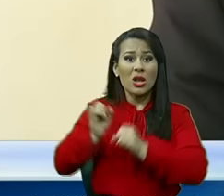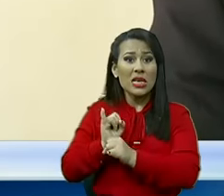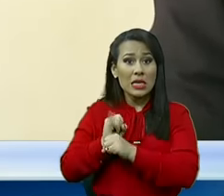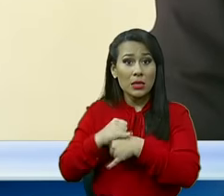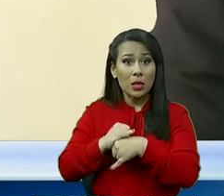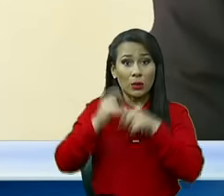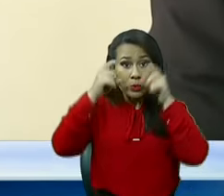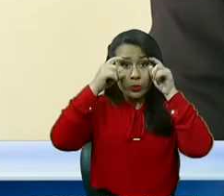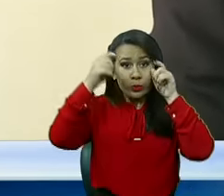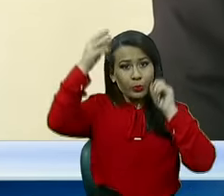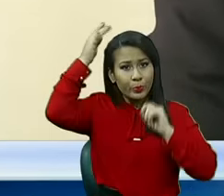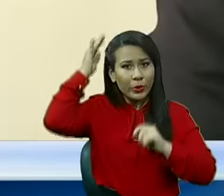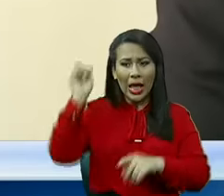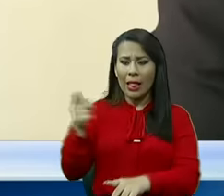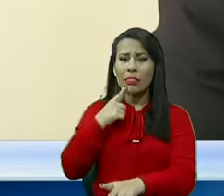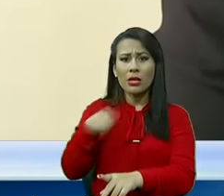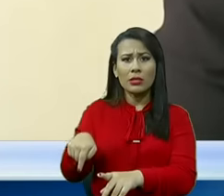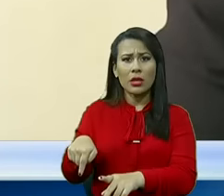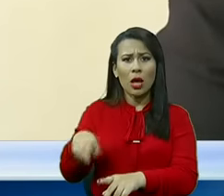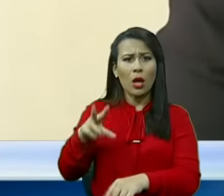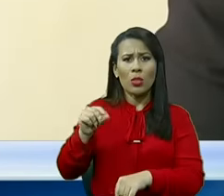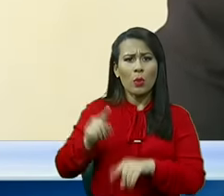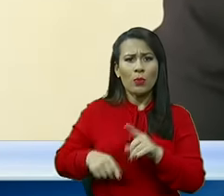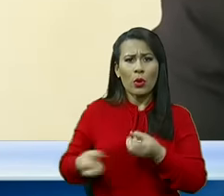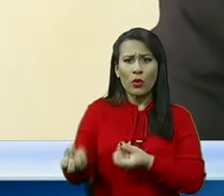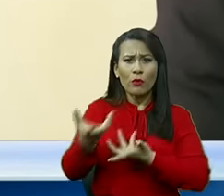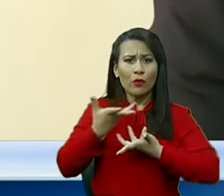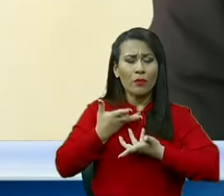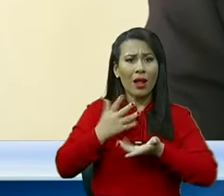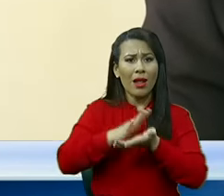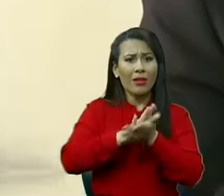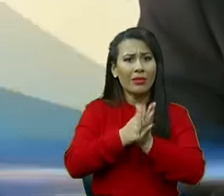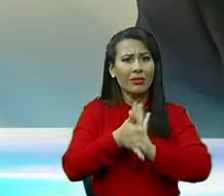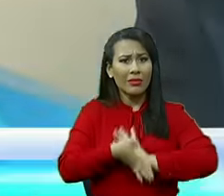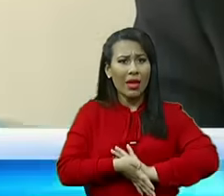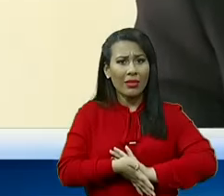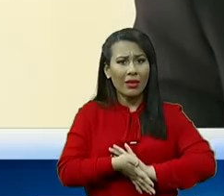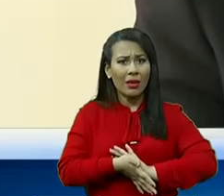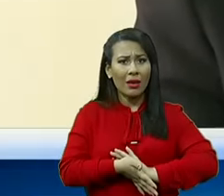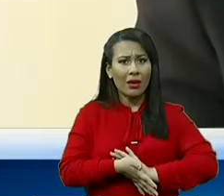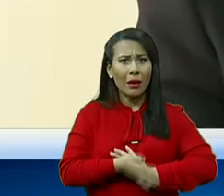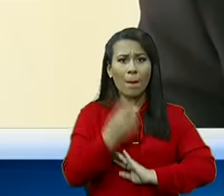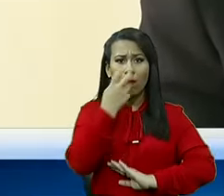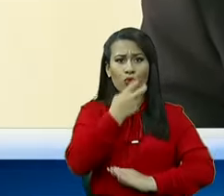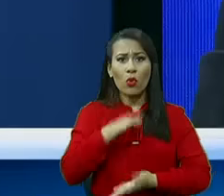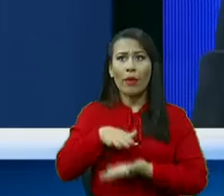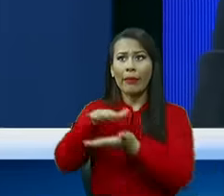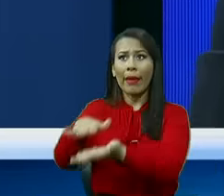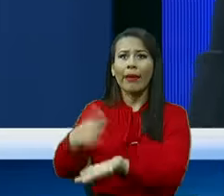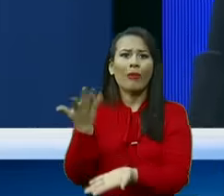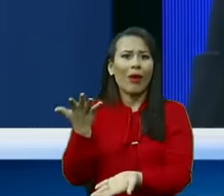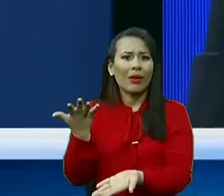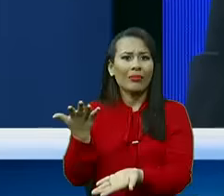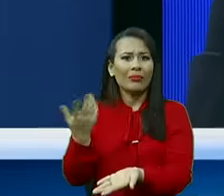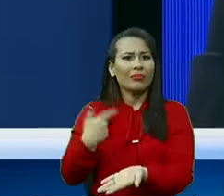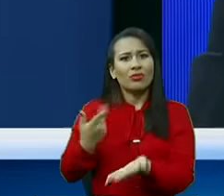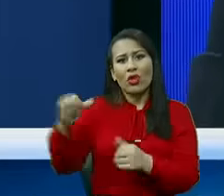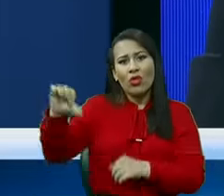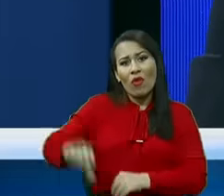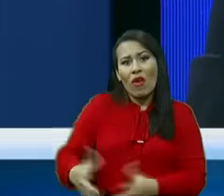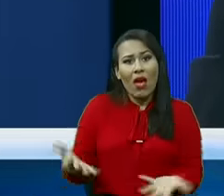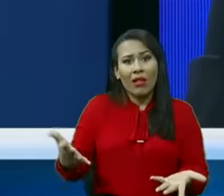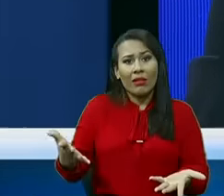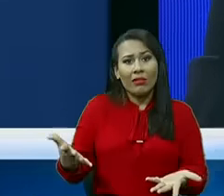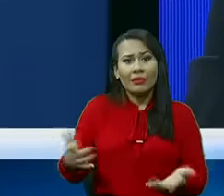ingeno dice que no que no puede aportar absolutamente ninguna prueba al respeto El domingo 5 de